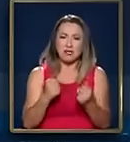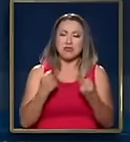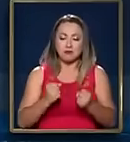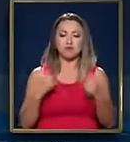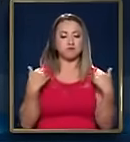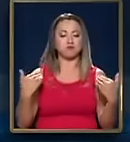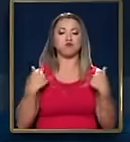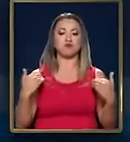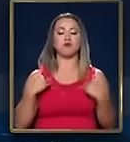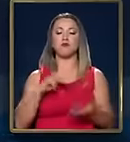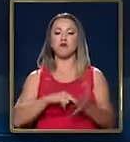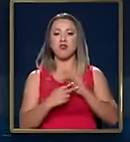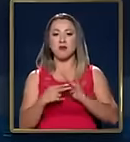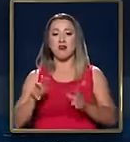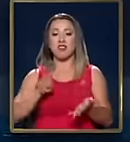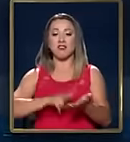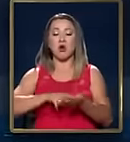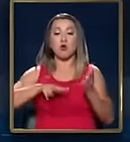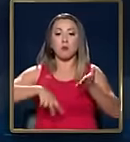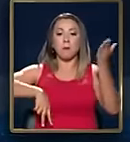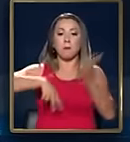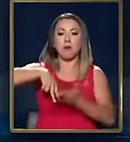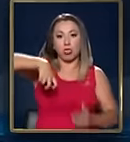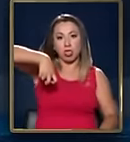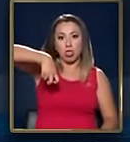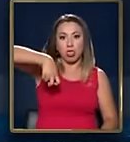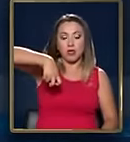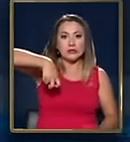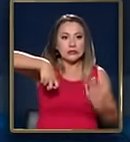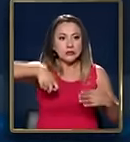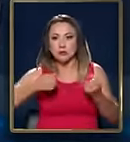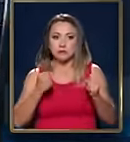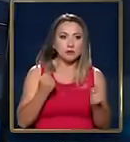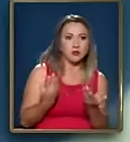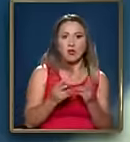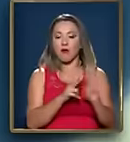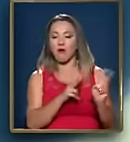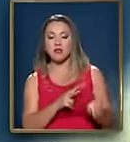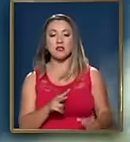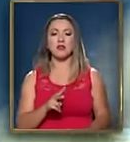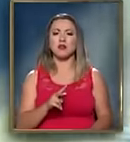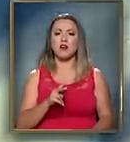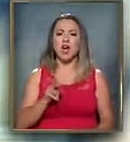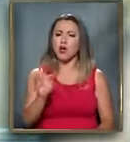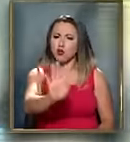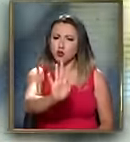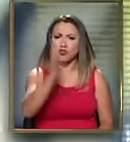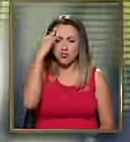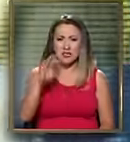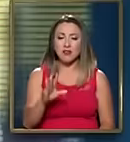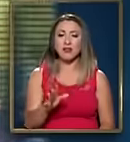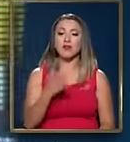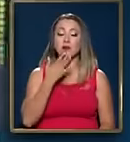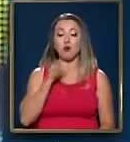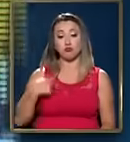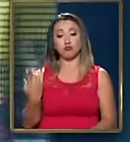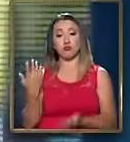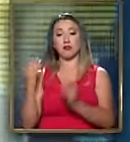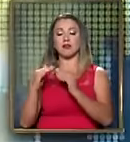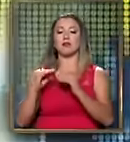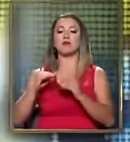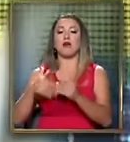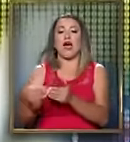deportista, negligencia médica, le han cortado la pierna. No hallaban qué hacer. Weón dijo, ¿saben qué? Yo allá en la casa, en el